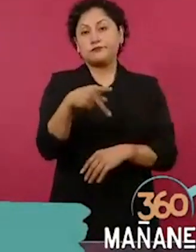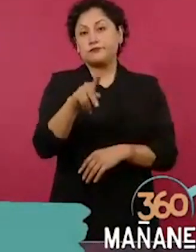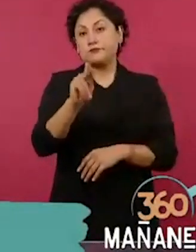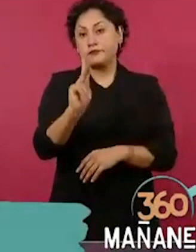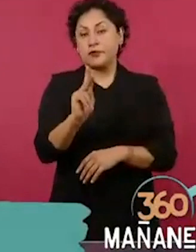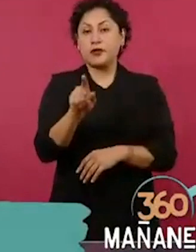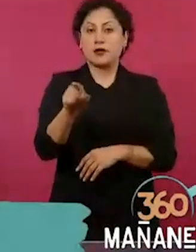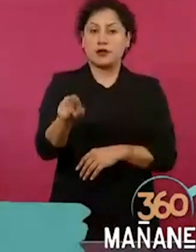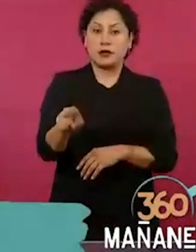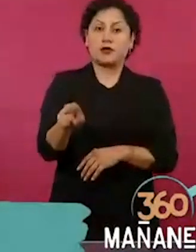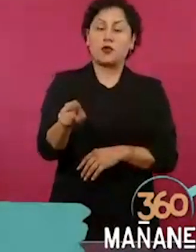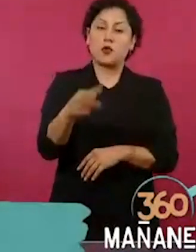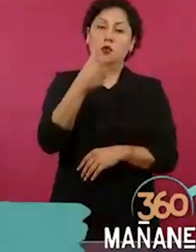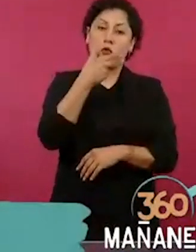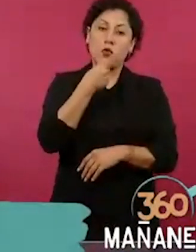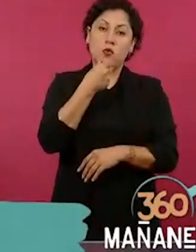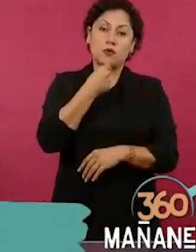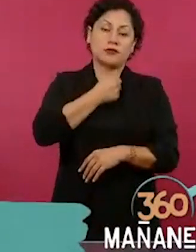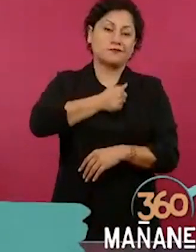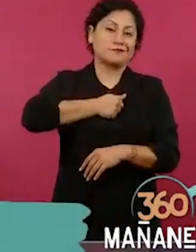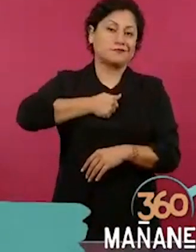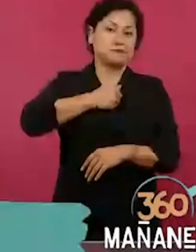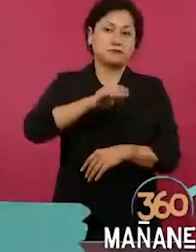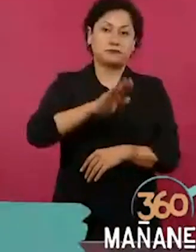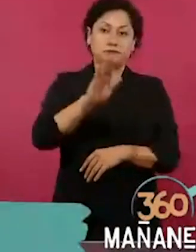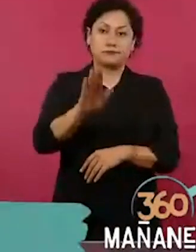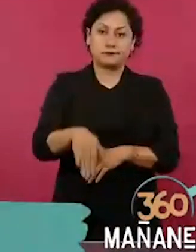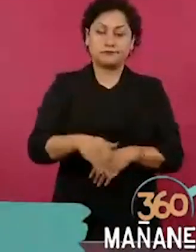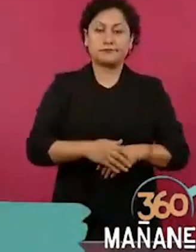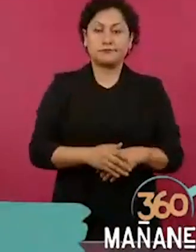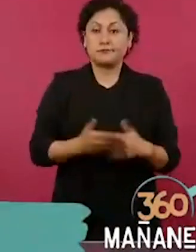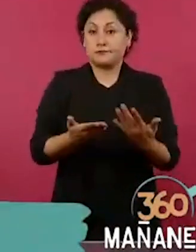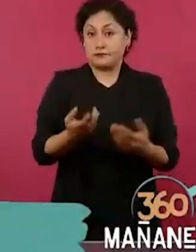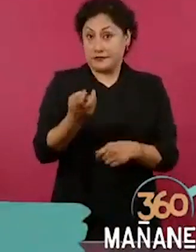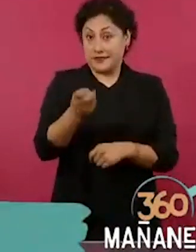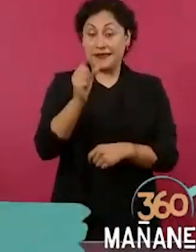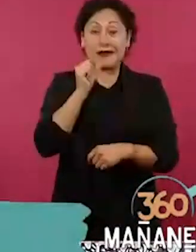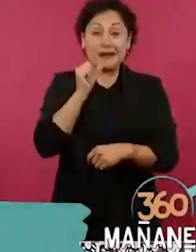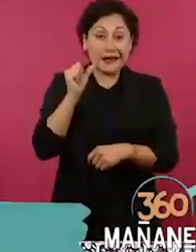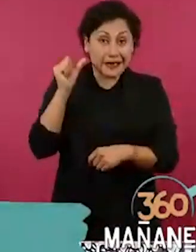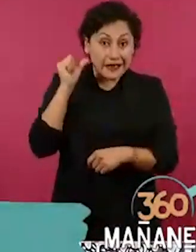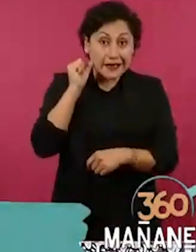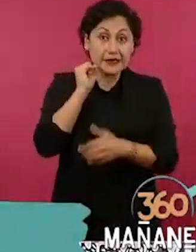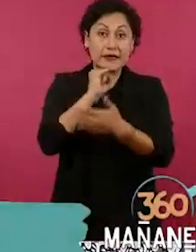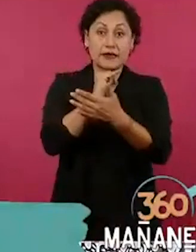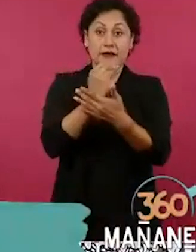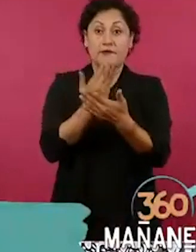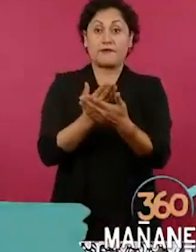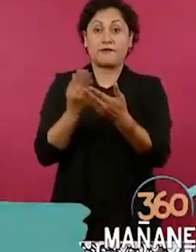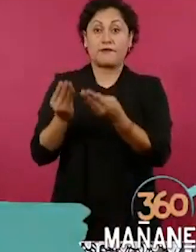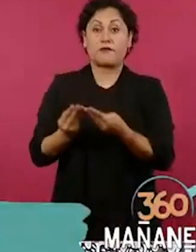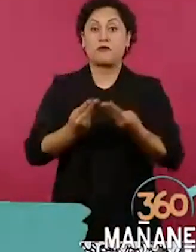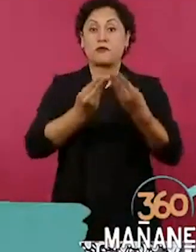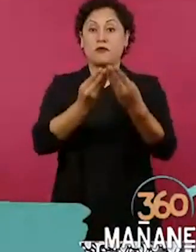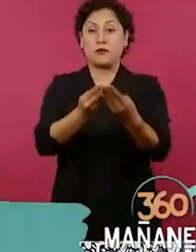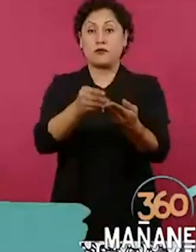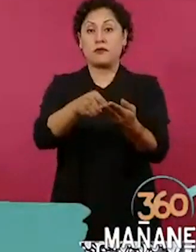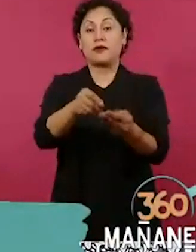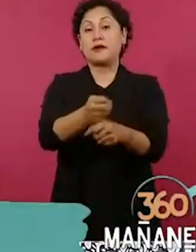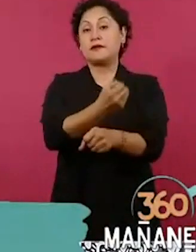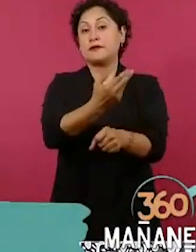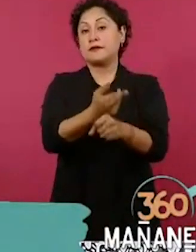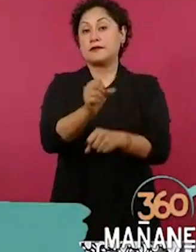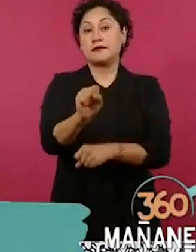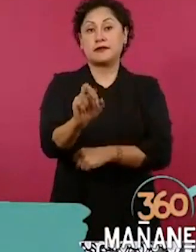lamentablemente perdió la vida. Ese es el informe que recibió ayer la Secretaría de Relaciones